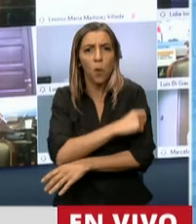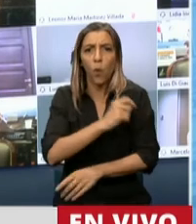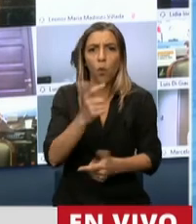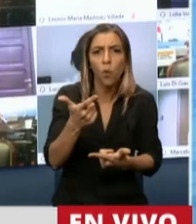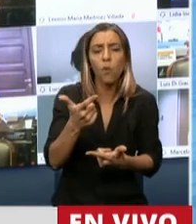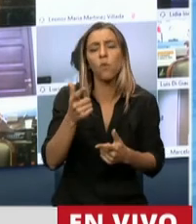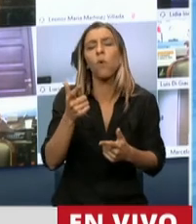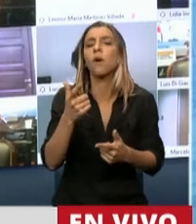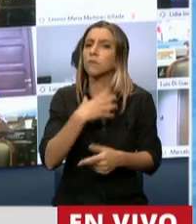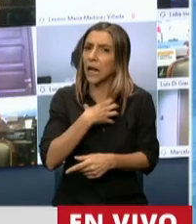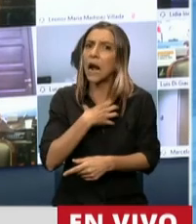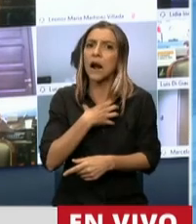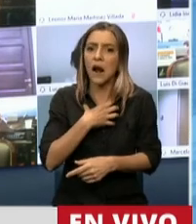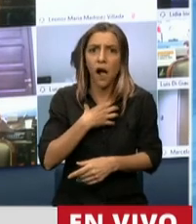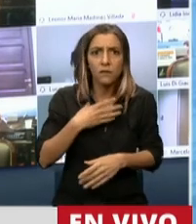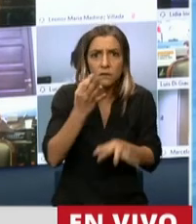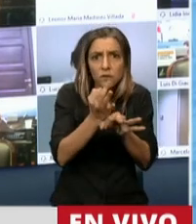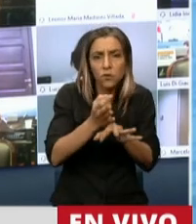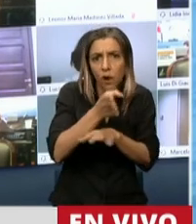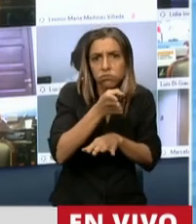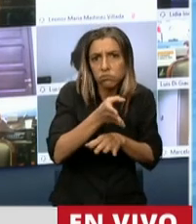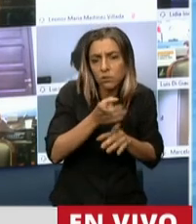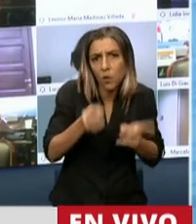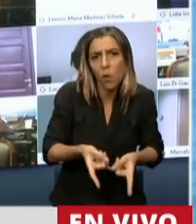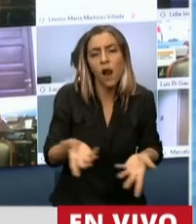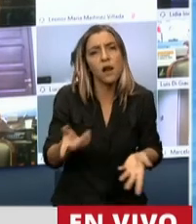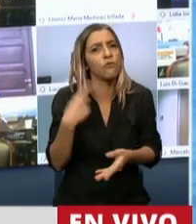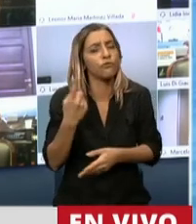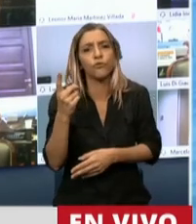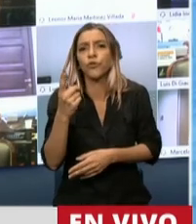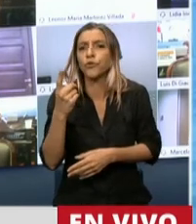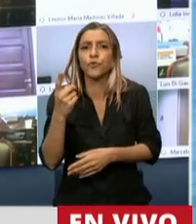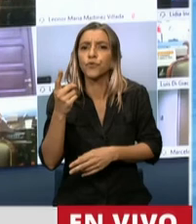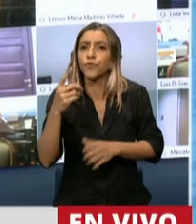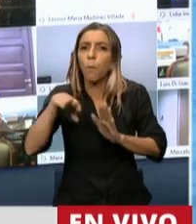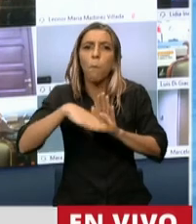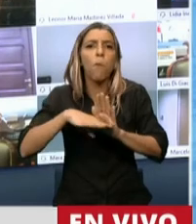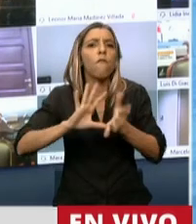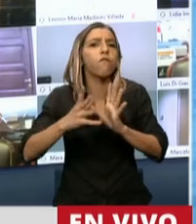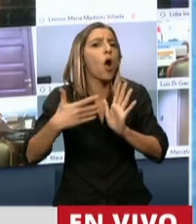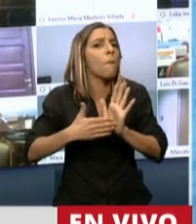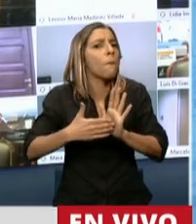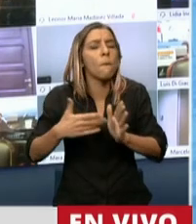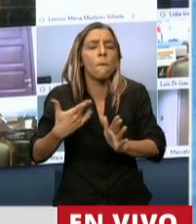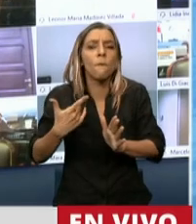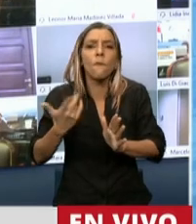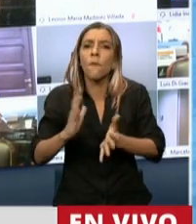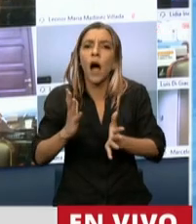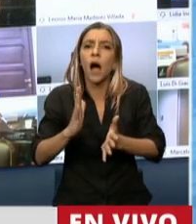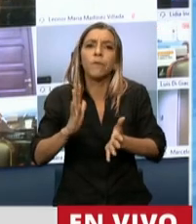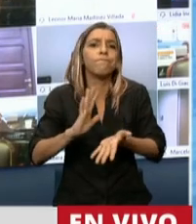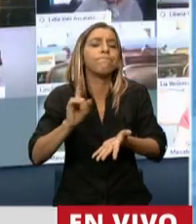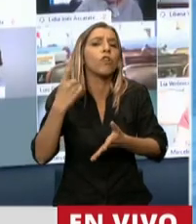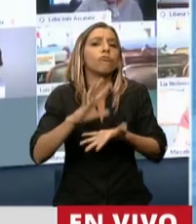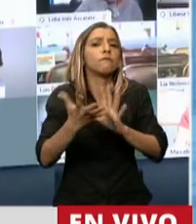a la escuela con los protocolos que podamos construir. La vacuna tiene que ser confiable, hay que reducir todas